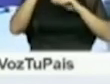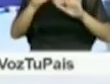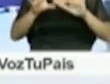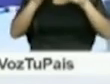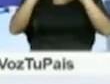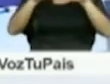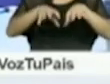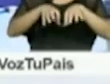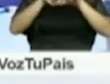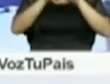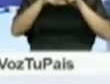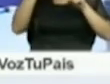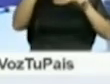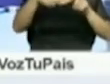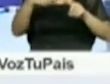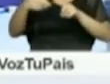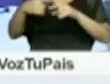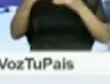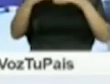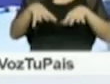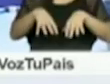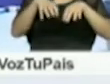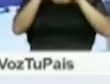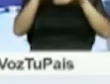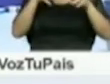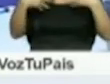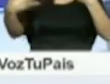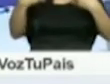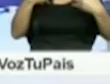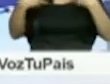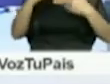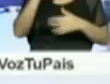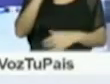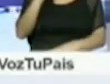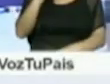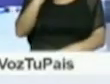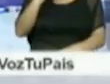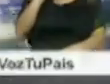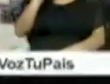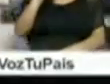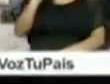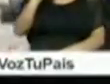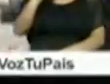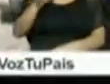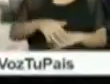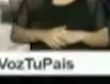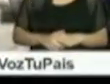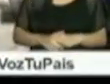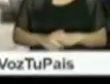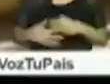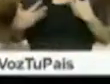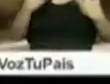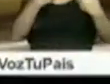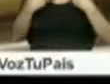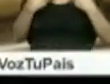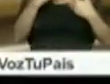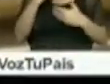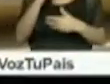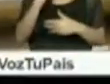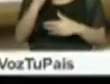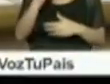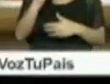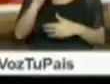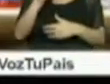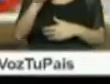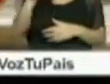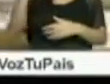Una de estas es el repotenciado Teatro Bolívar. El readecuado Teatro Bolívar en Loja es una de